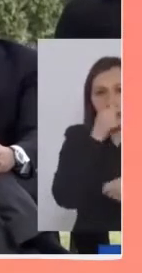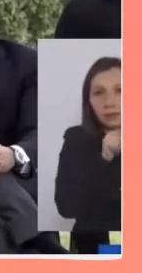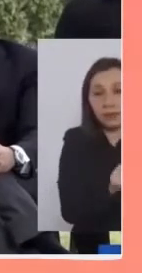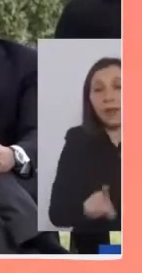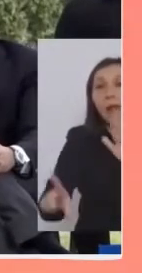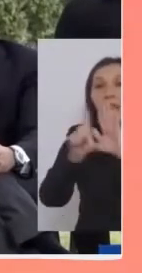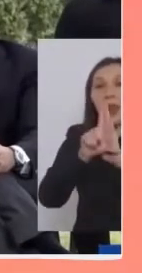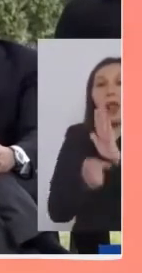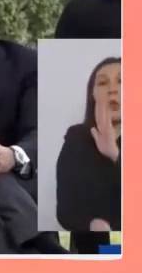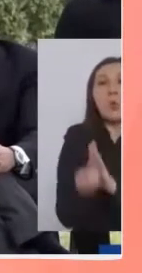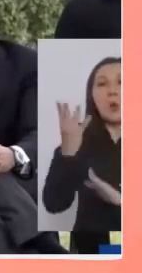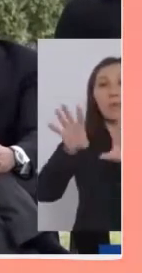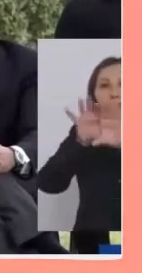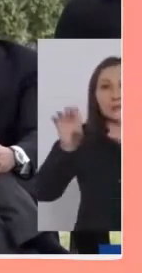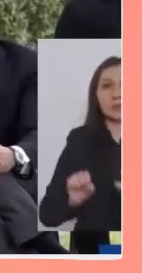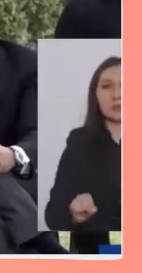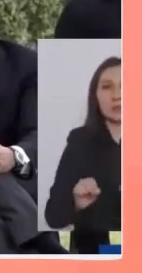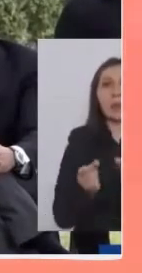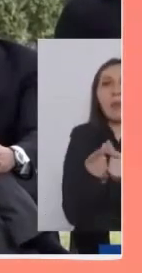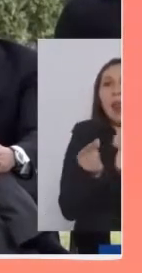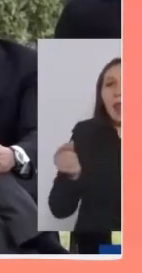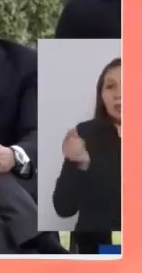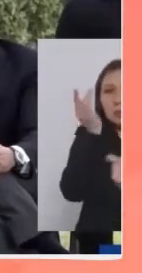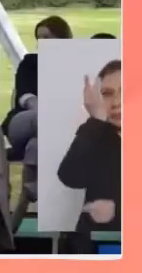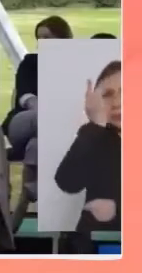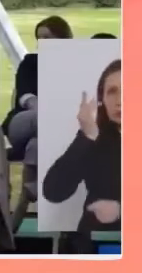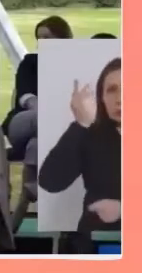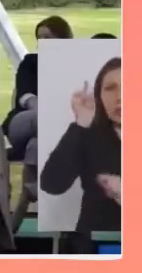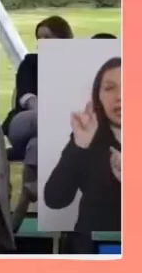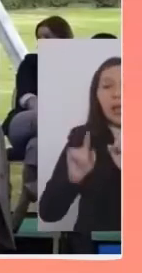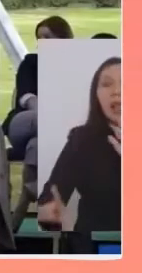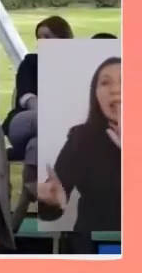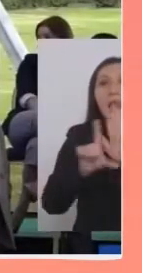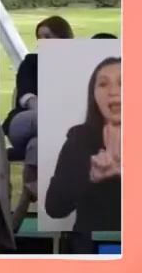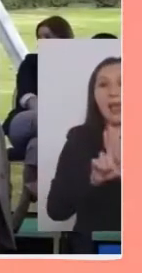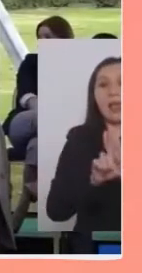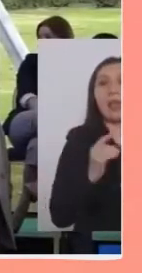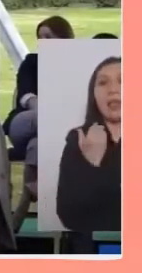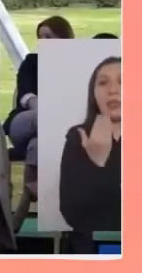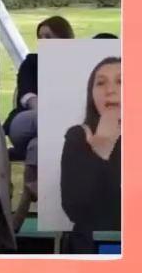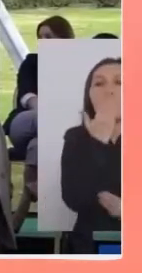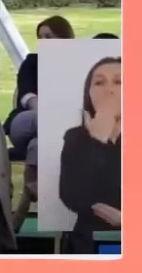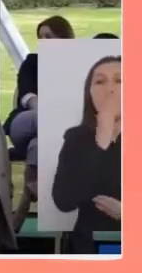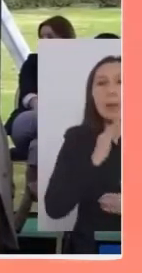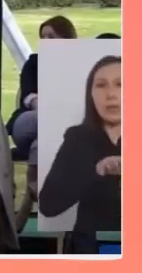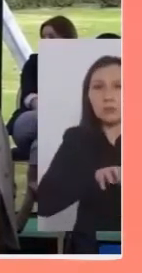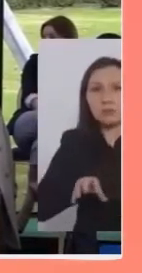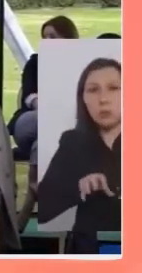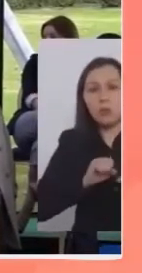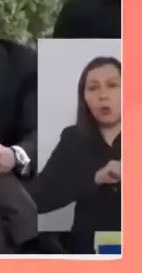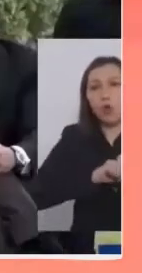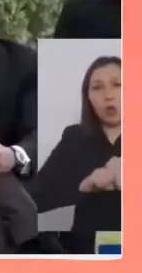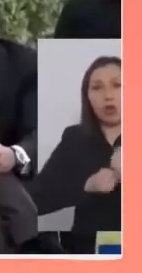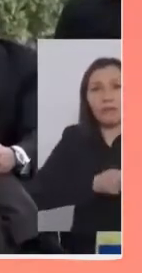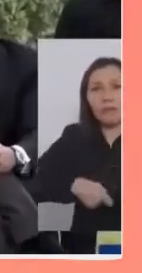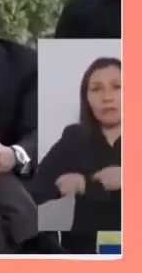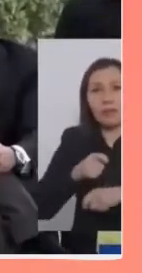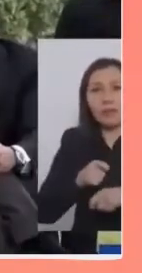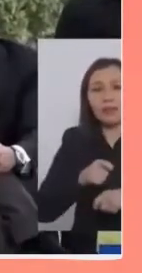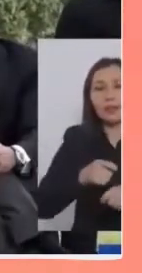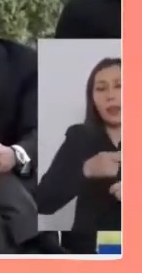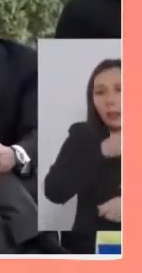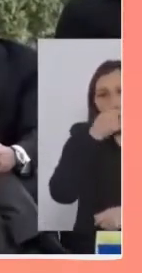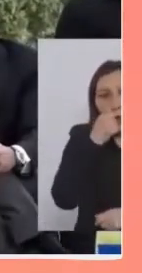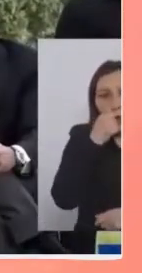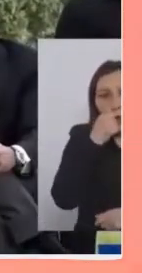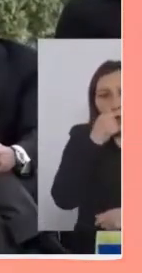No es gratis, pero recordemos que ya se están haciendo estos gastos, las comunidades lo estaban haciendo, y el gran problema era que un vecino denunciaba